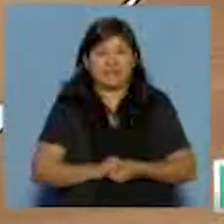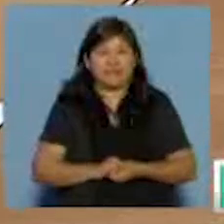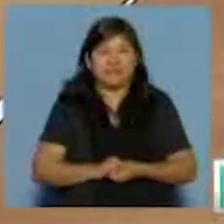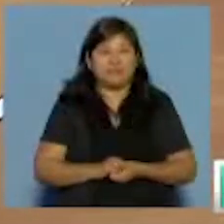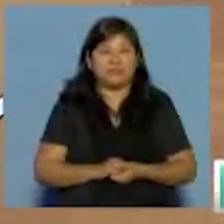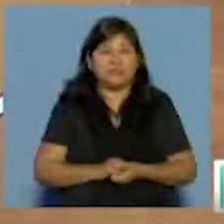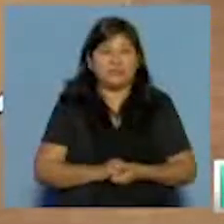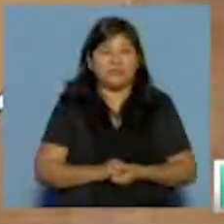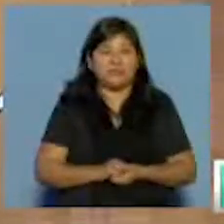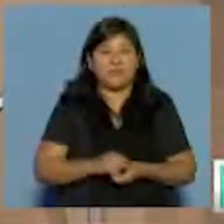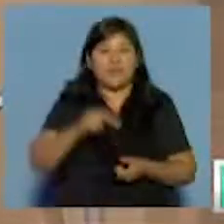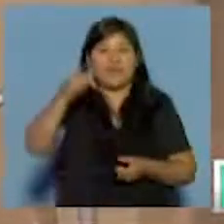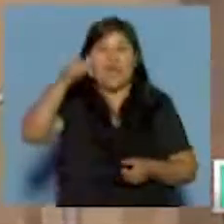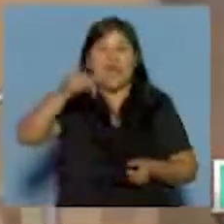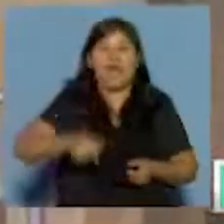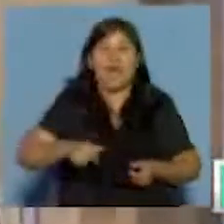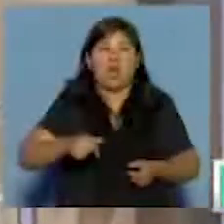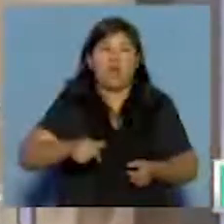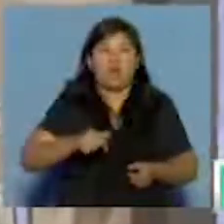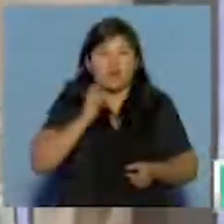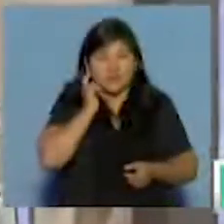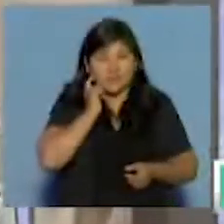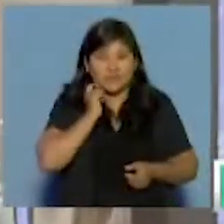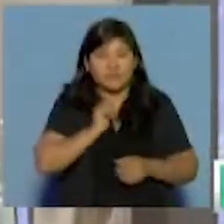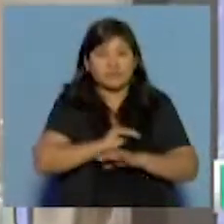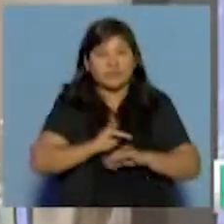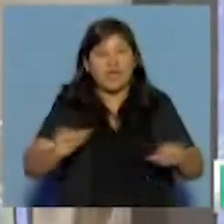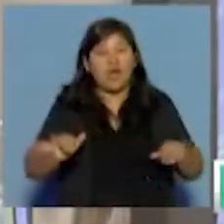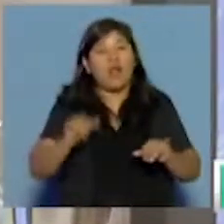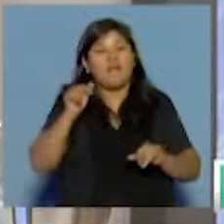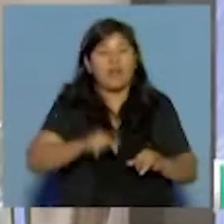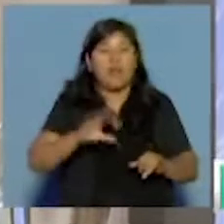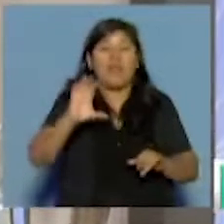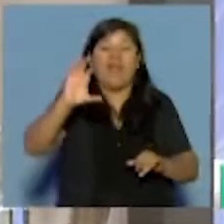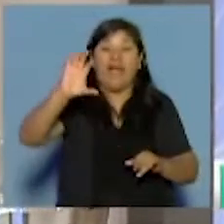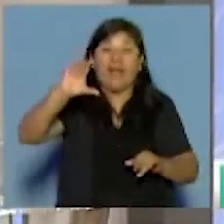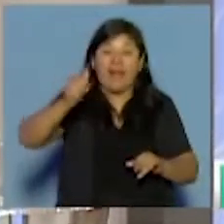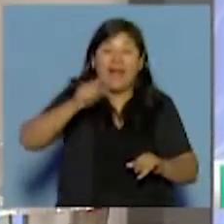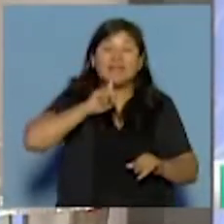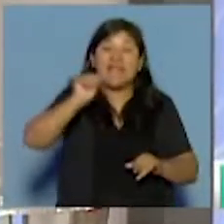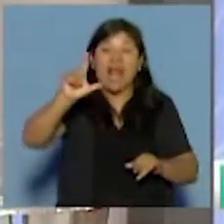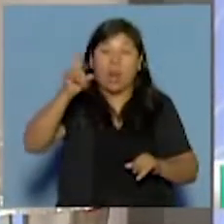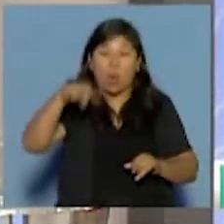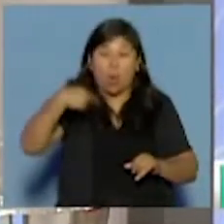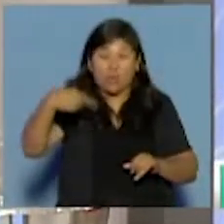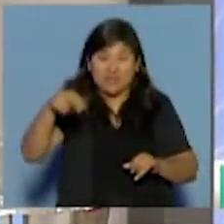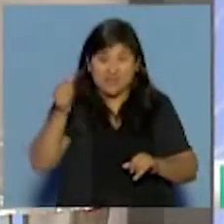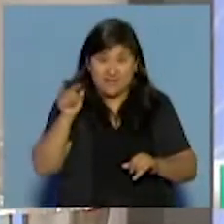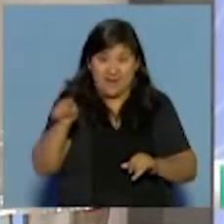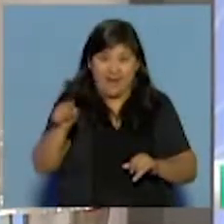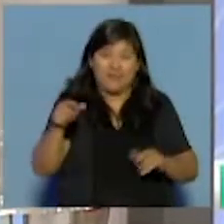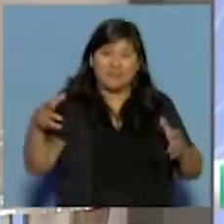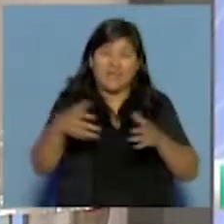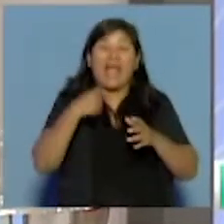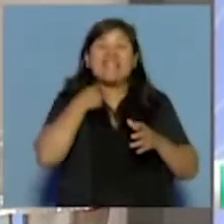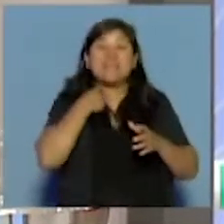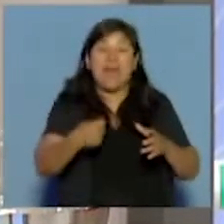y ahora hablamos de cataluña que ha decidido el parlamento español cataluña forma parte de españa es una república